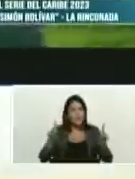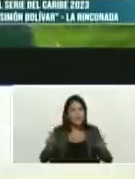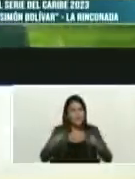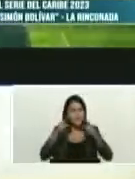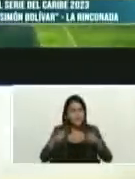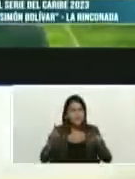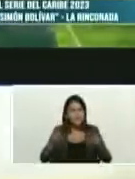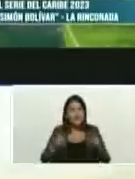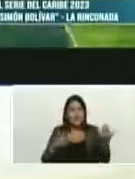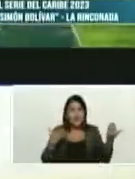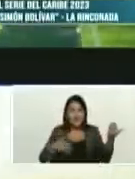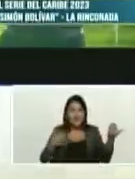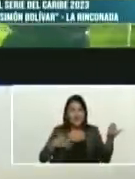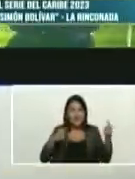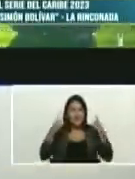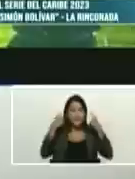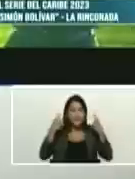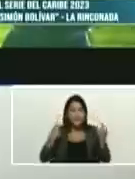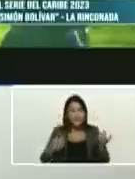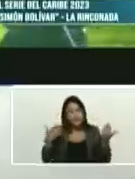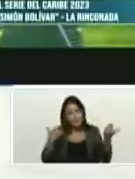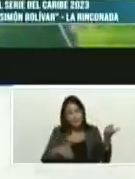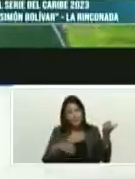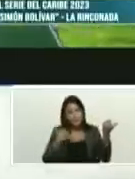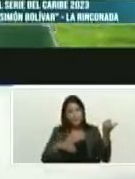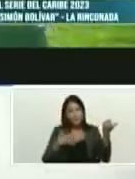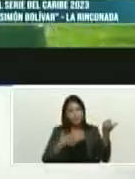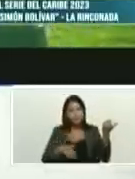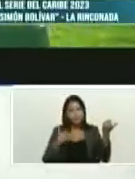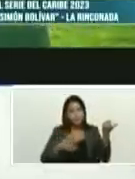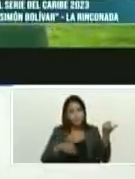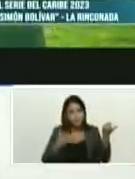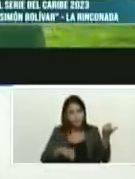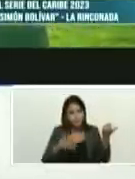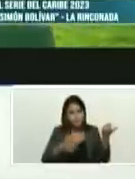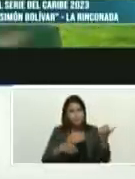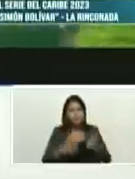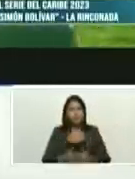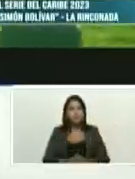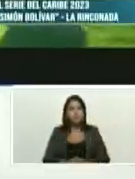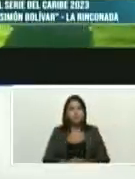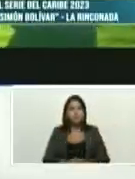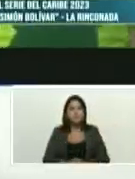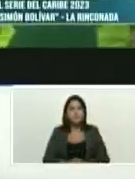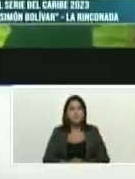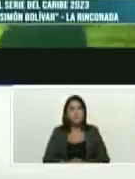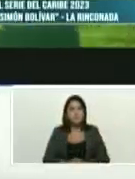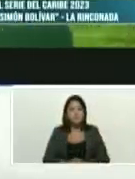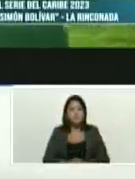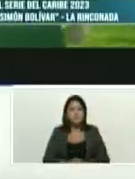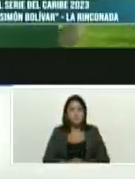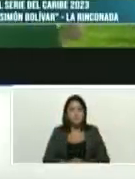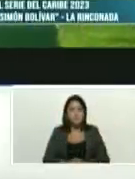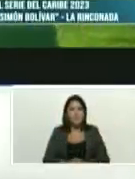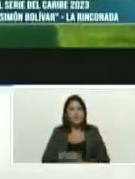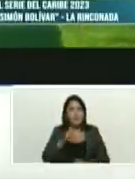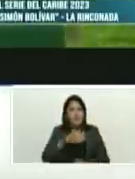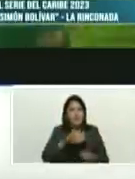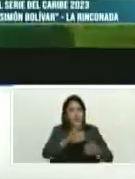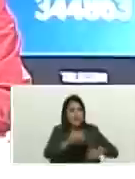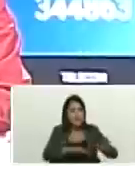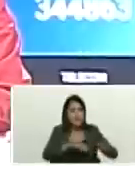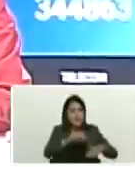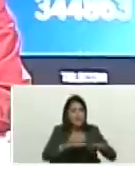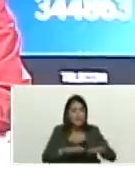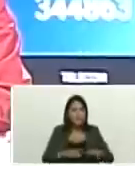de Alí Primera, con su canto de la soga, con el tambor, con el